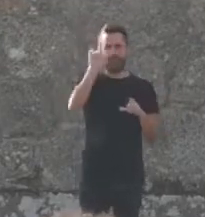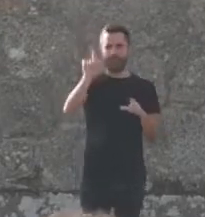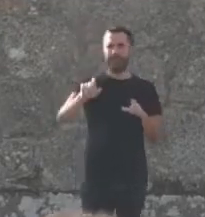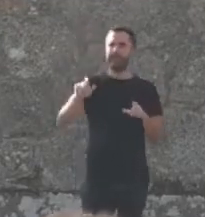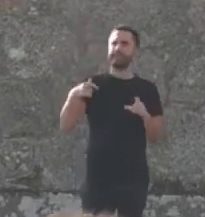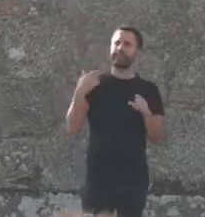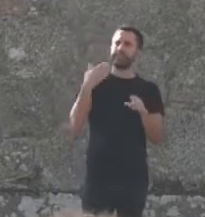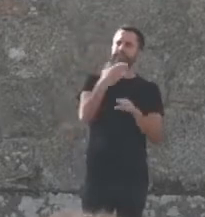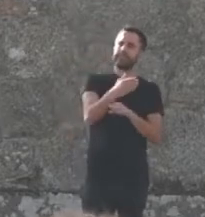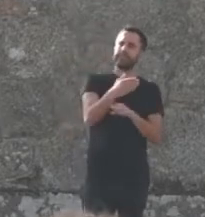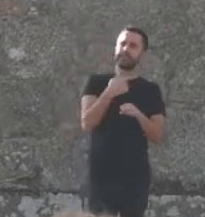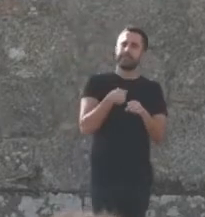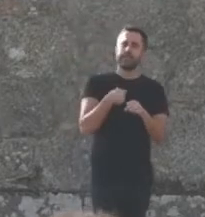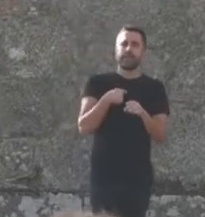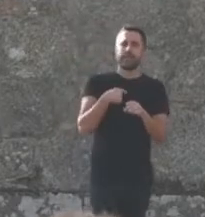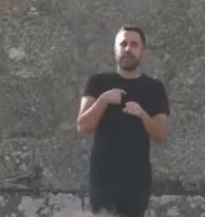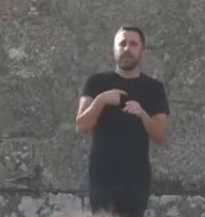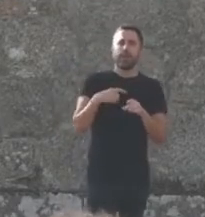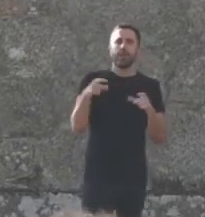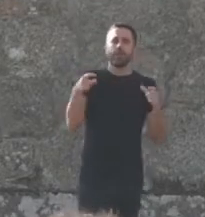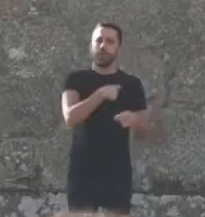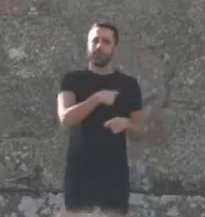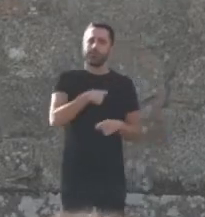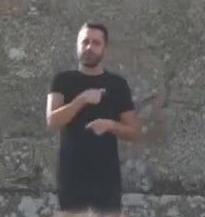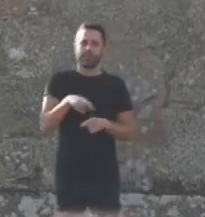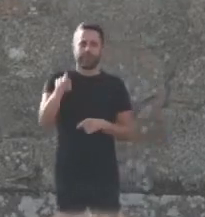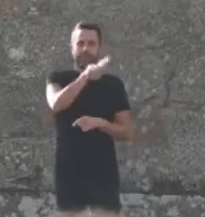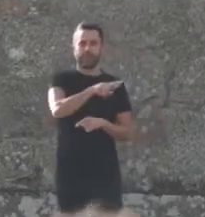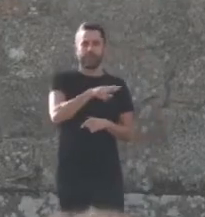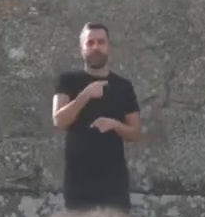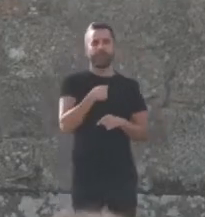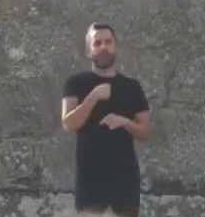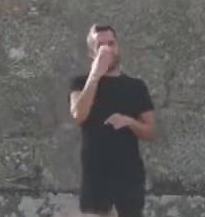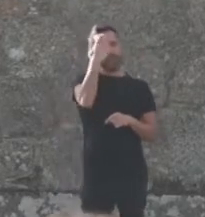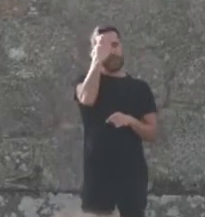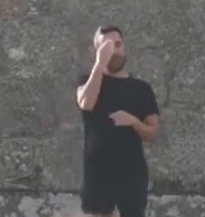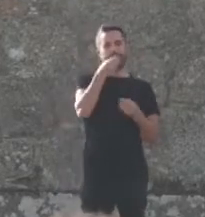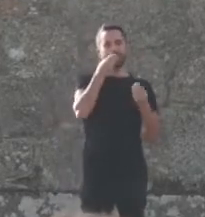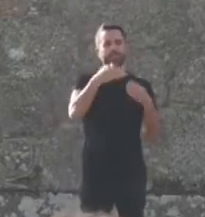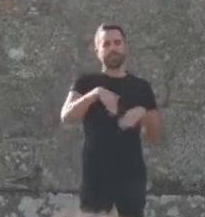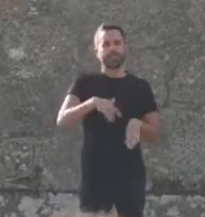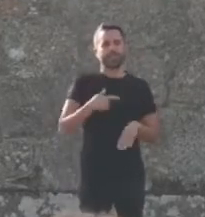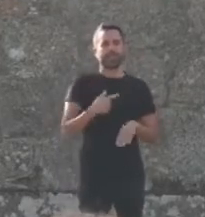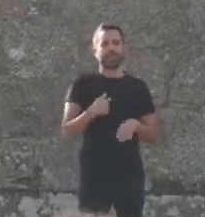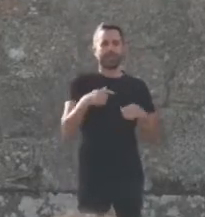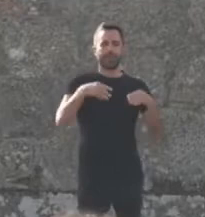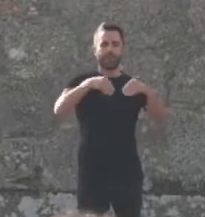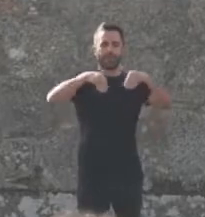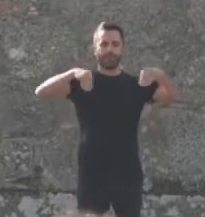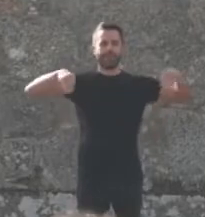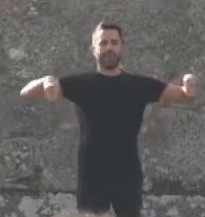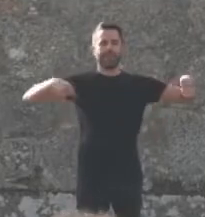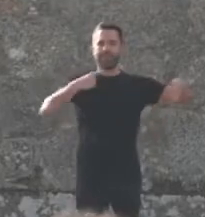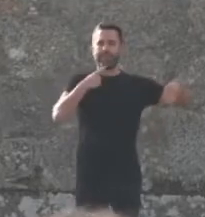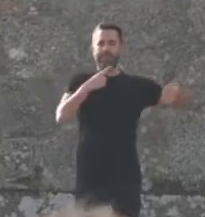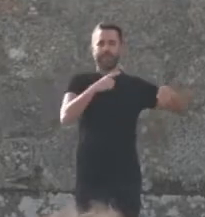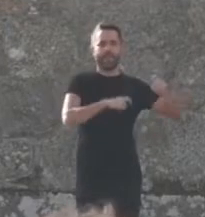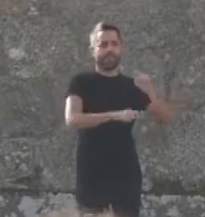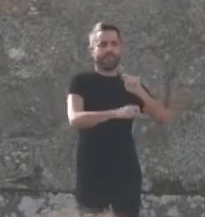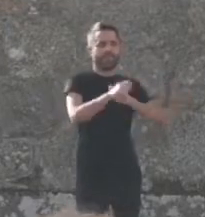Comisión da Recuperación da Memoria Histórica da Coruña, cunha faixa que poñía